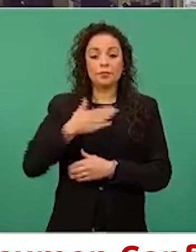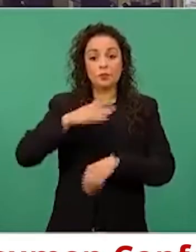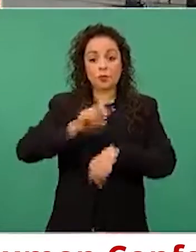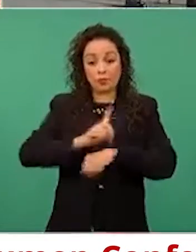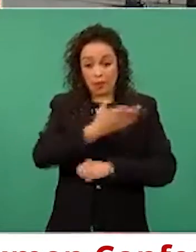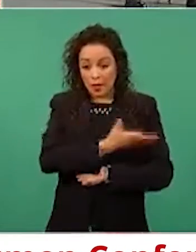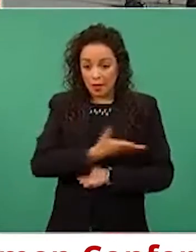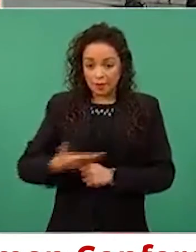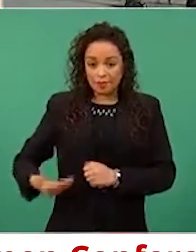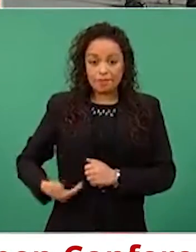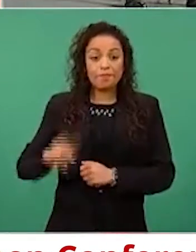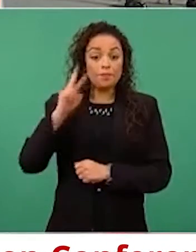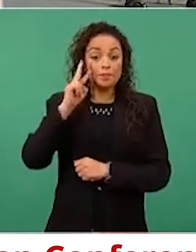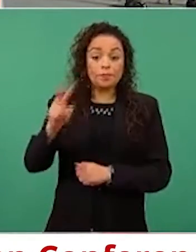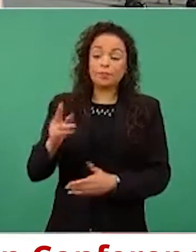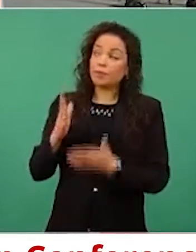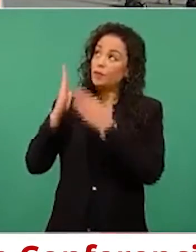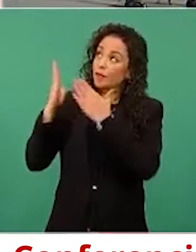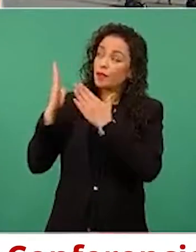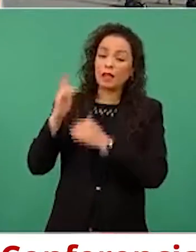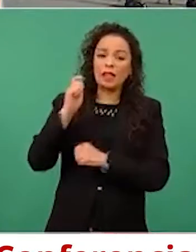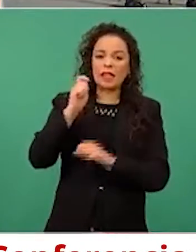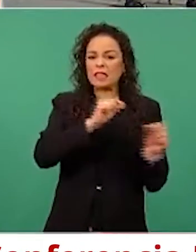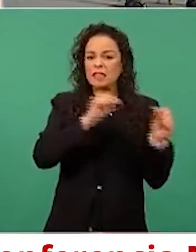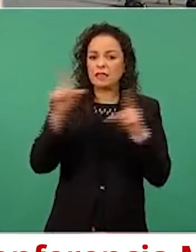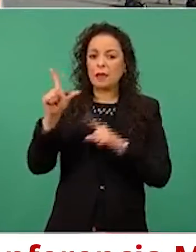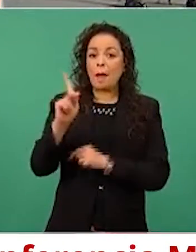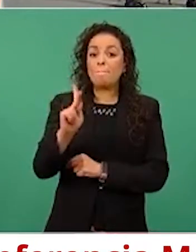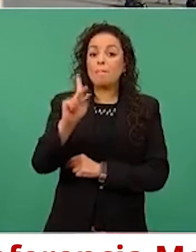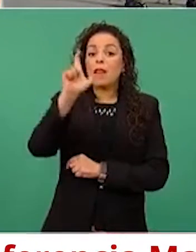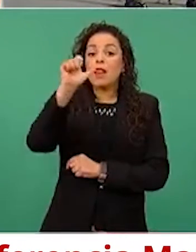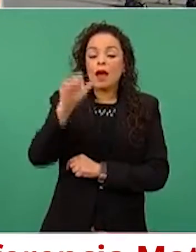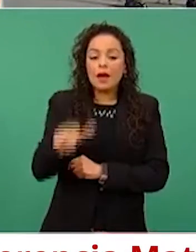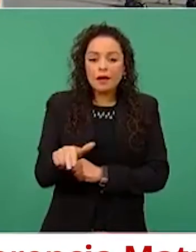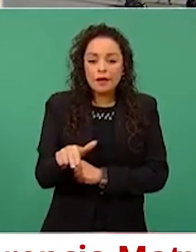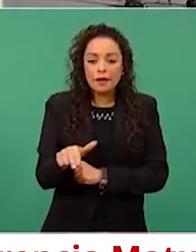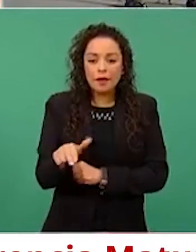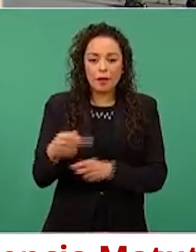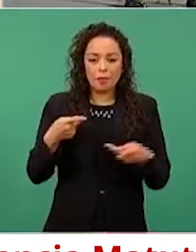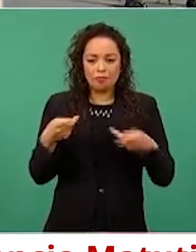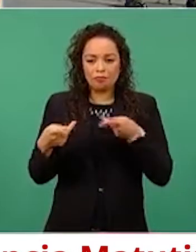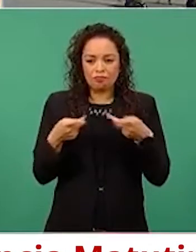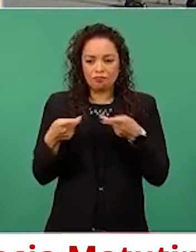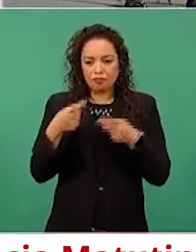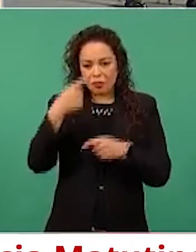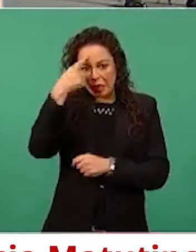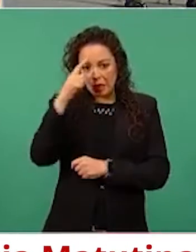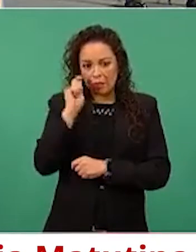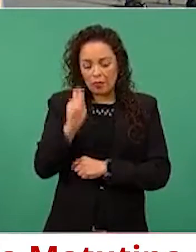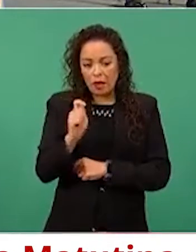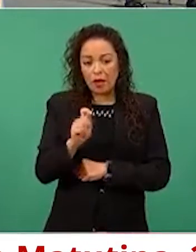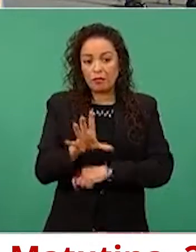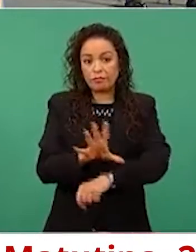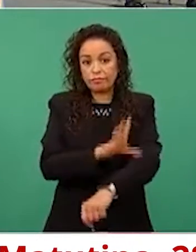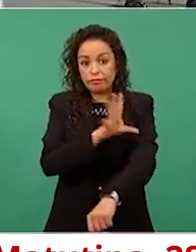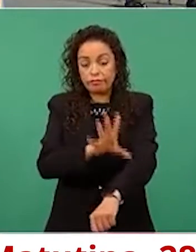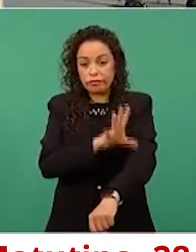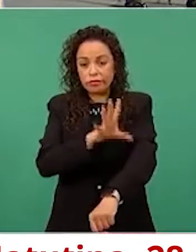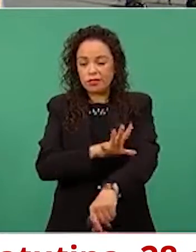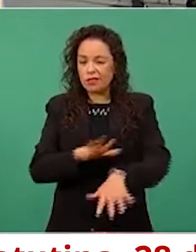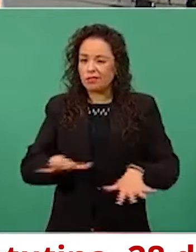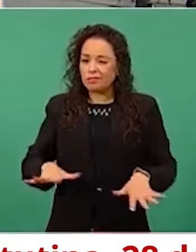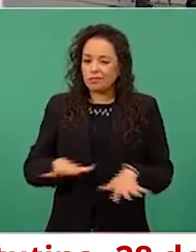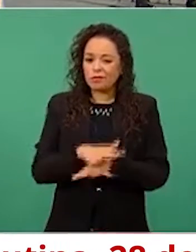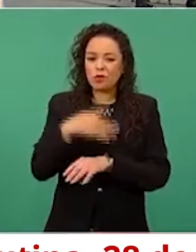es la planeación con la que se ha trabajado para cambiar la política energética del país